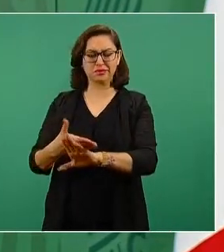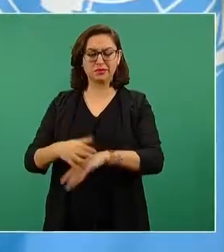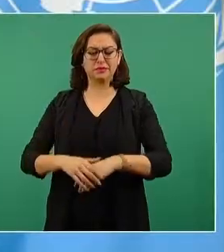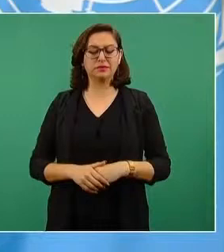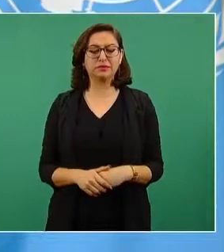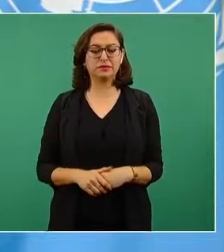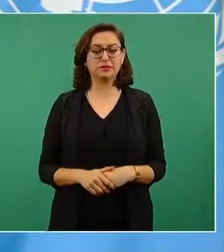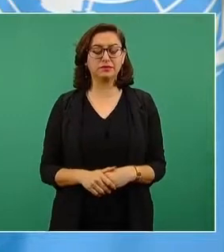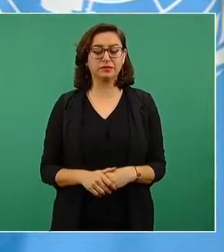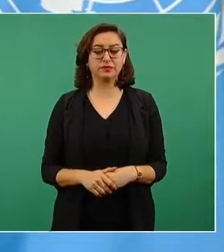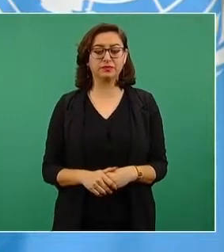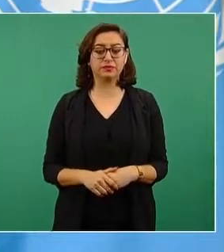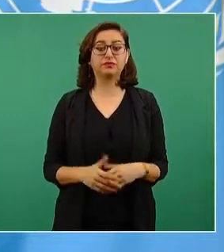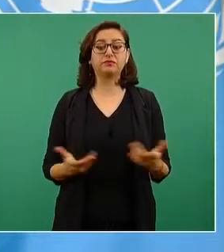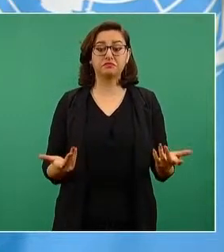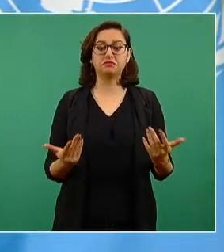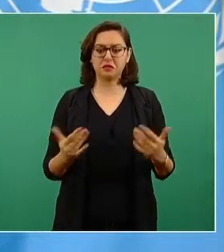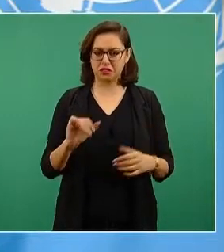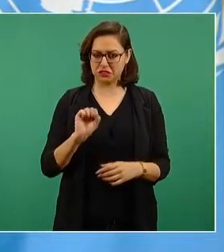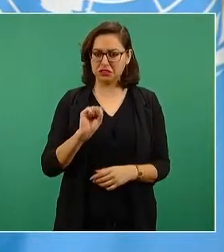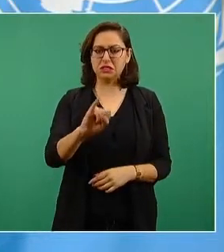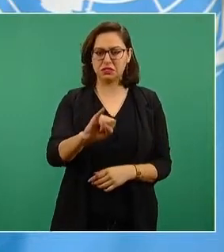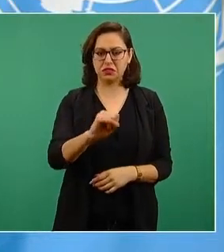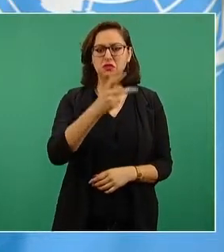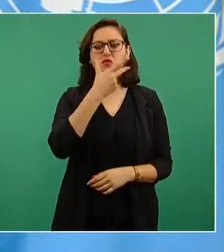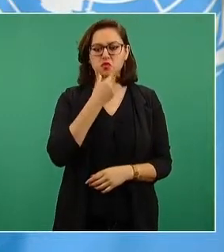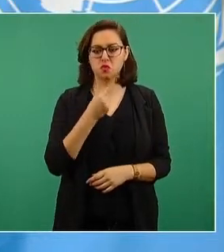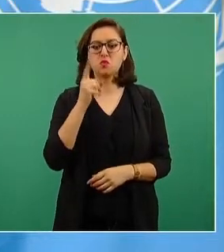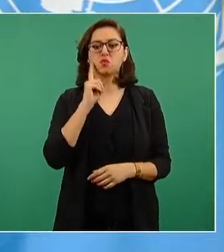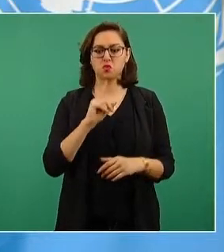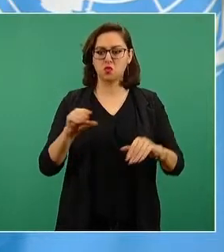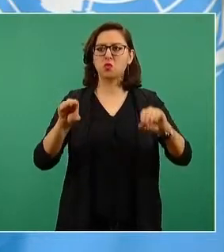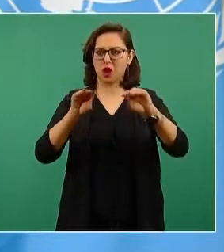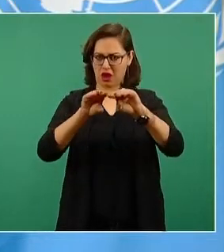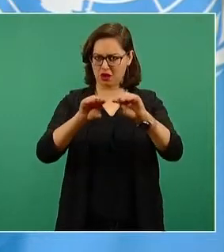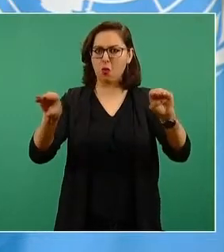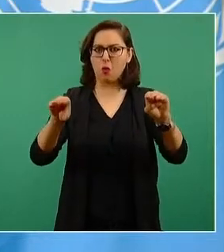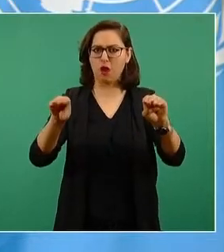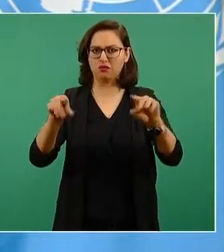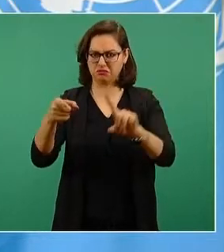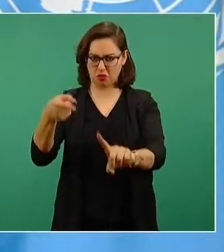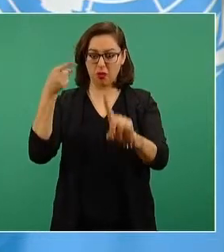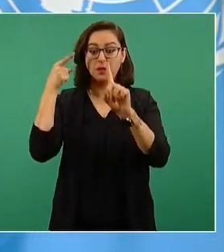Es hablar de igualdad de género, pero también es poner en el centro